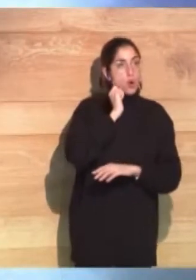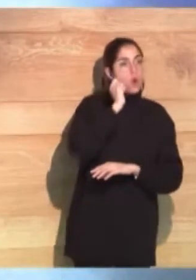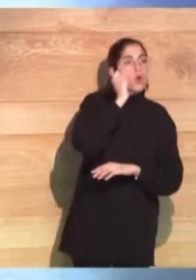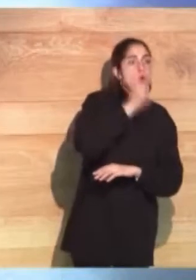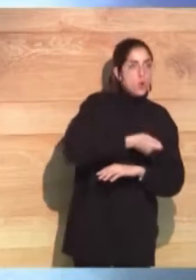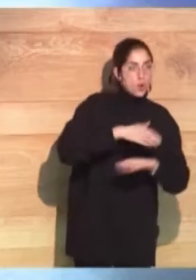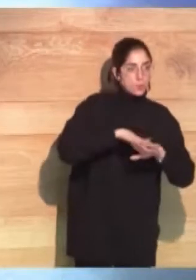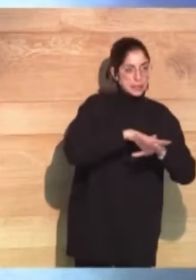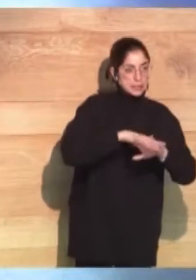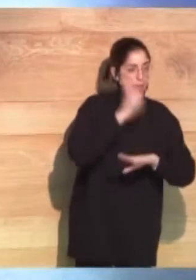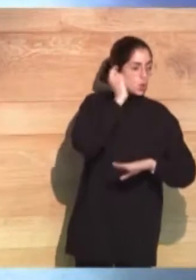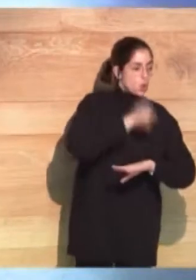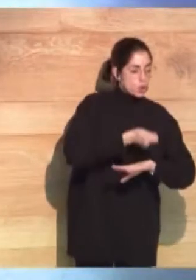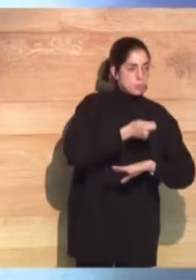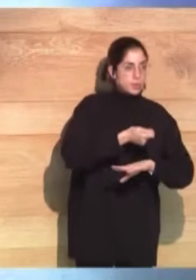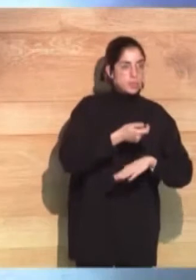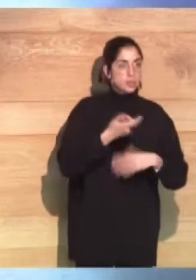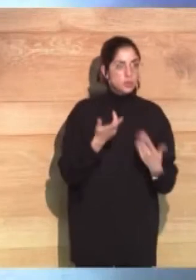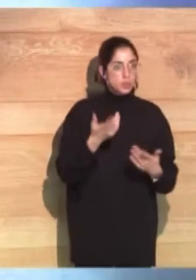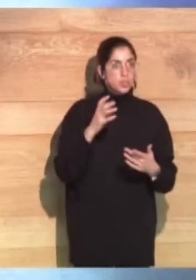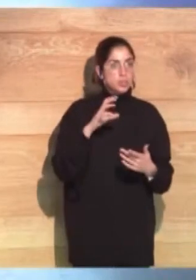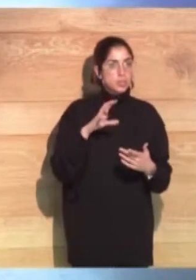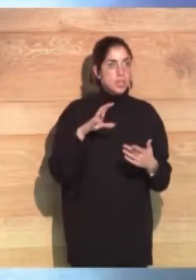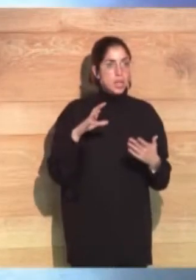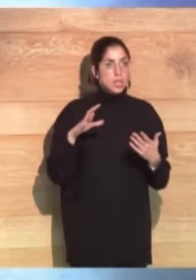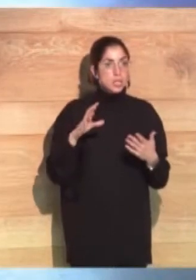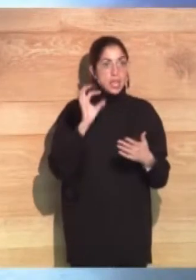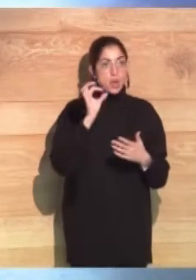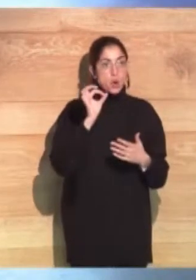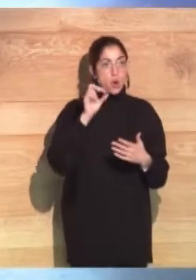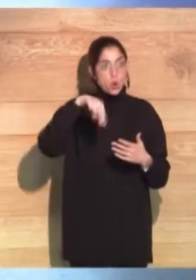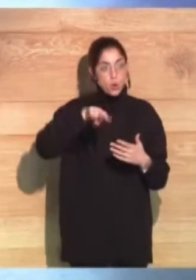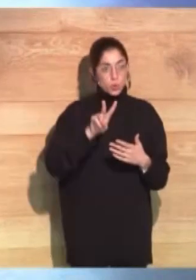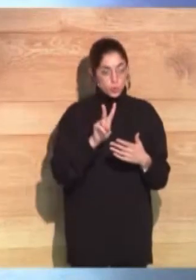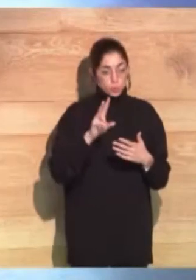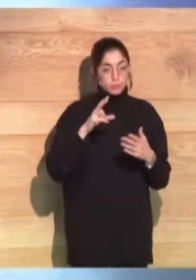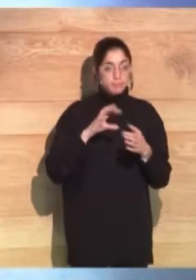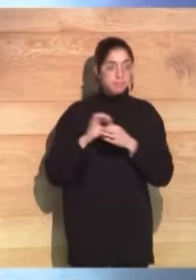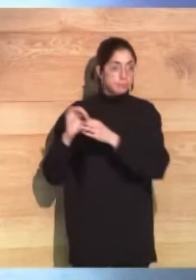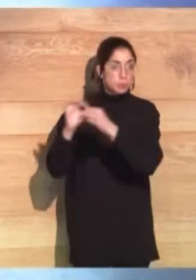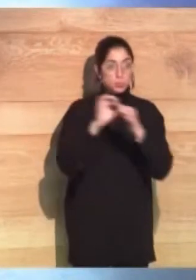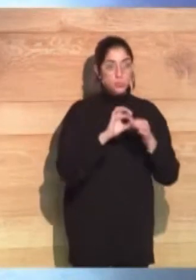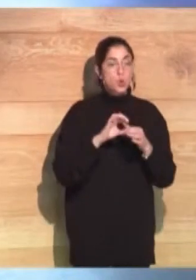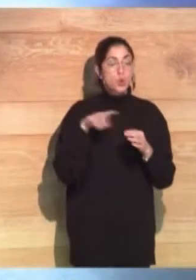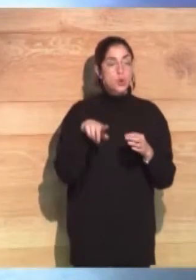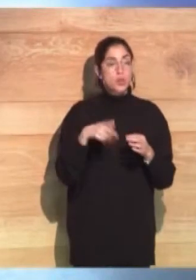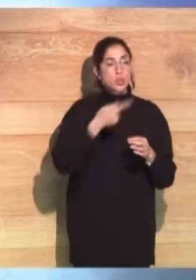Estados miembros intentamos combatir e intentamos ver cómo podemos garantizar